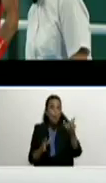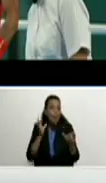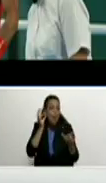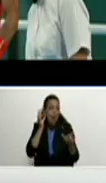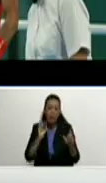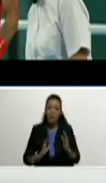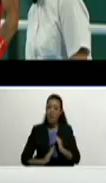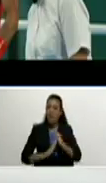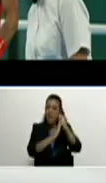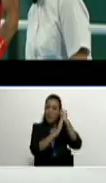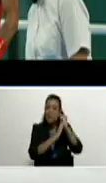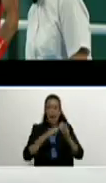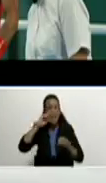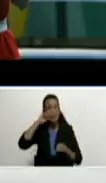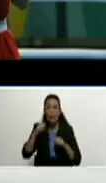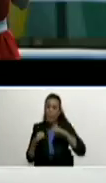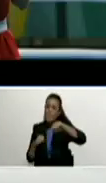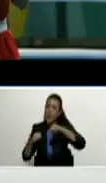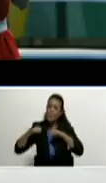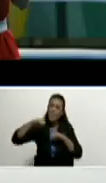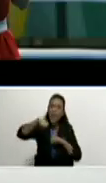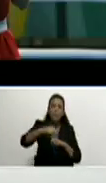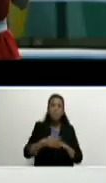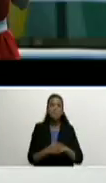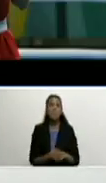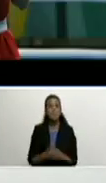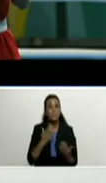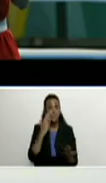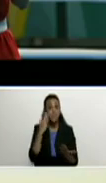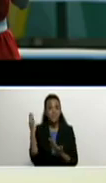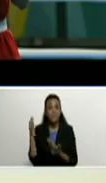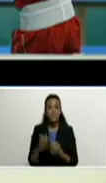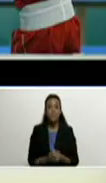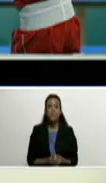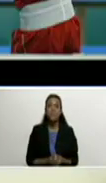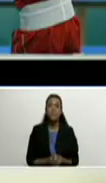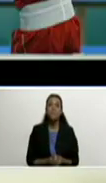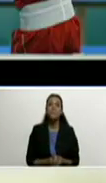venezolana. Izquierda, izquierda, derecha, derecha, izquierda.